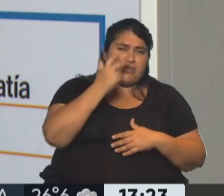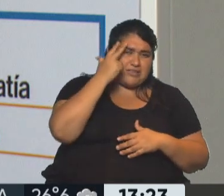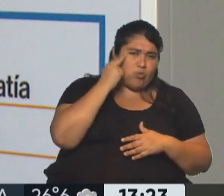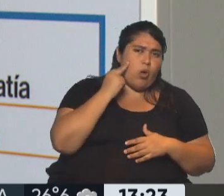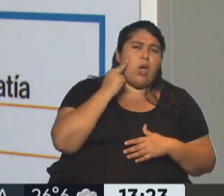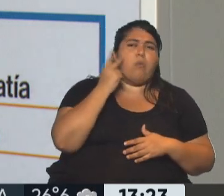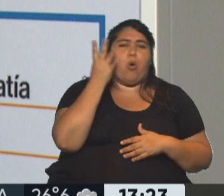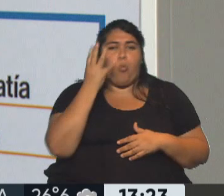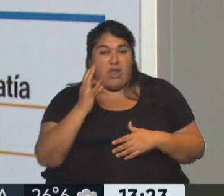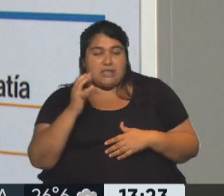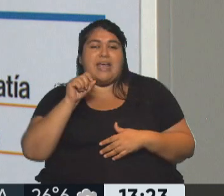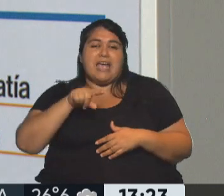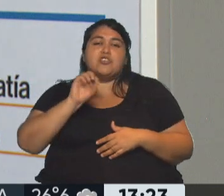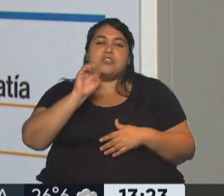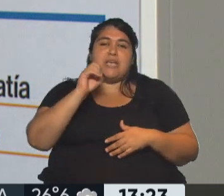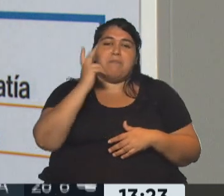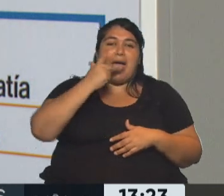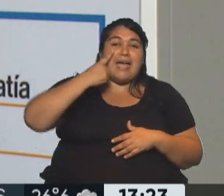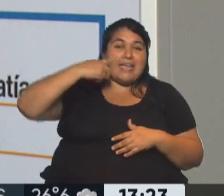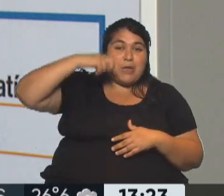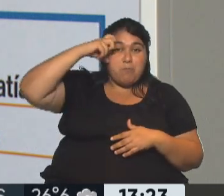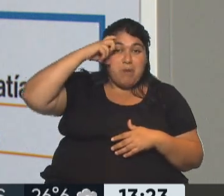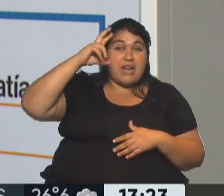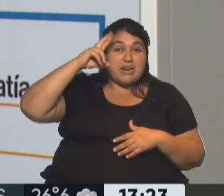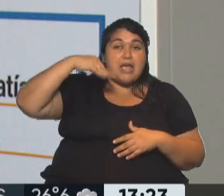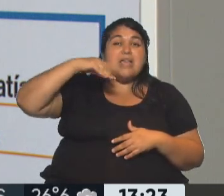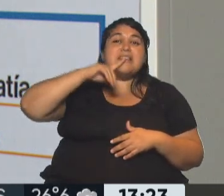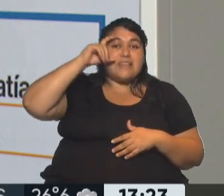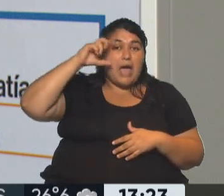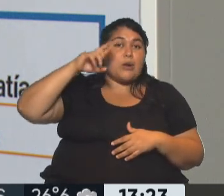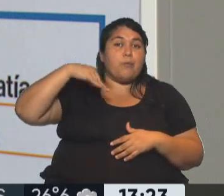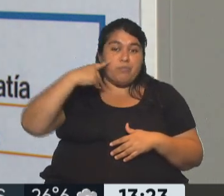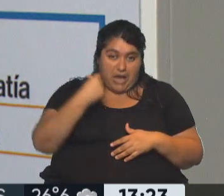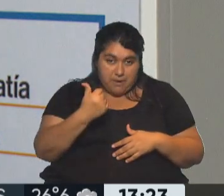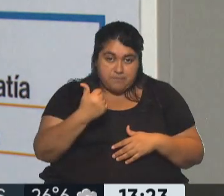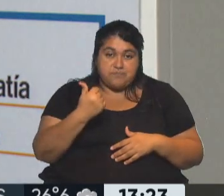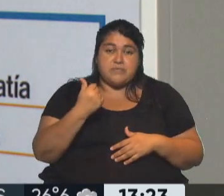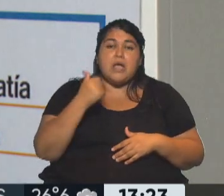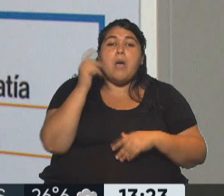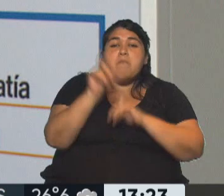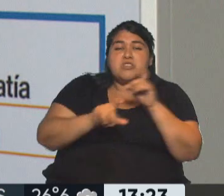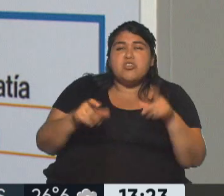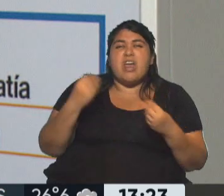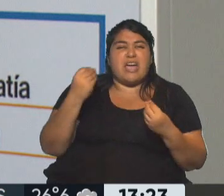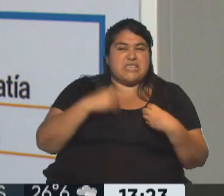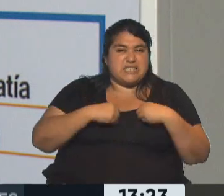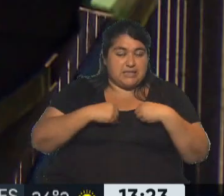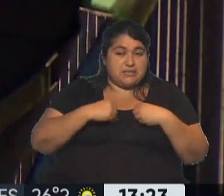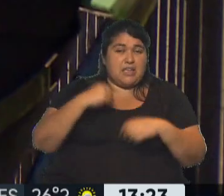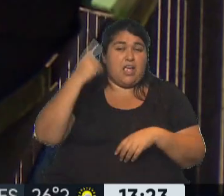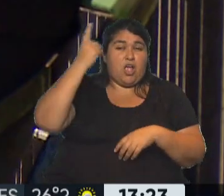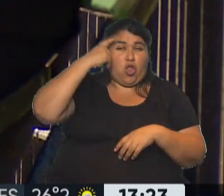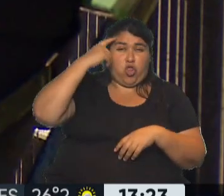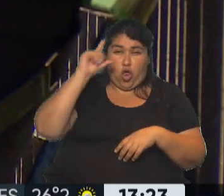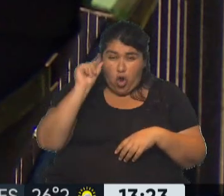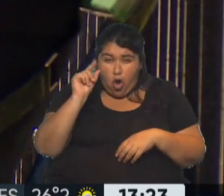grados, que se llama hipertermia. La persona que lo padece presenta síntomas neurológicos como dolor de cabeza, trastornos